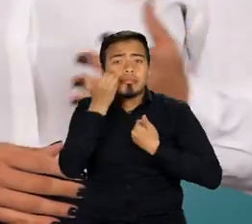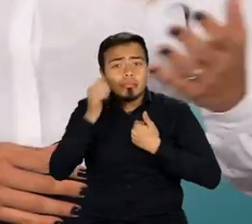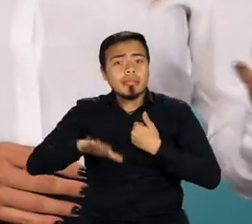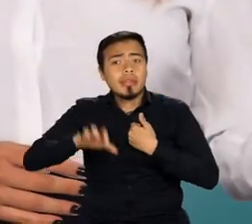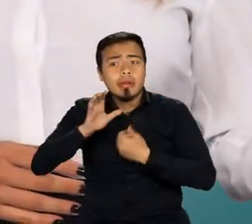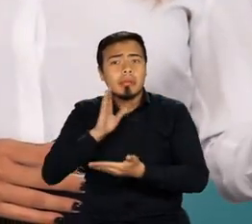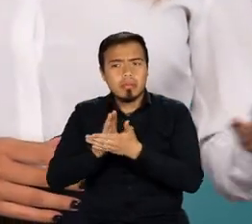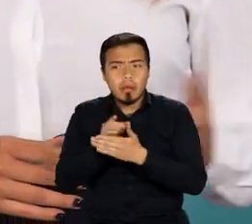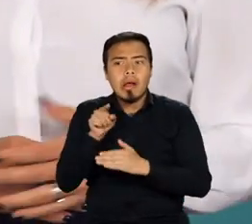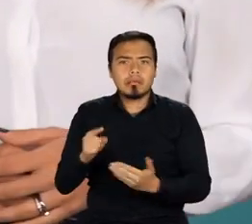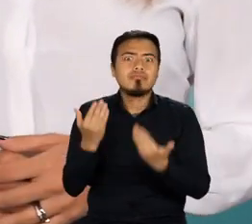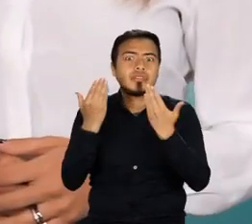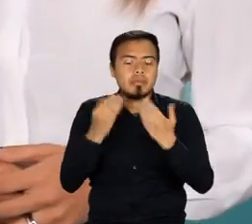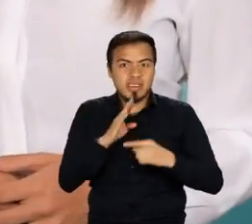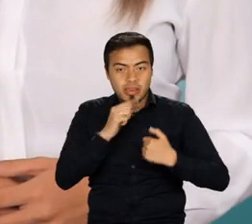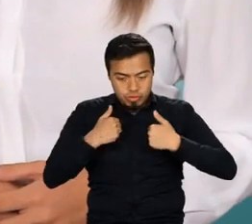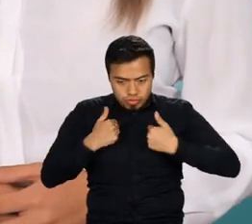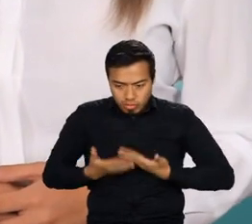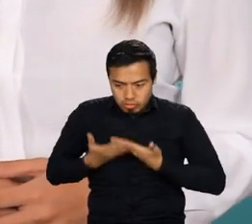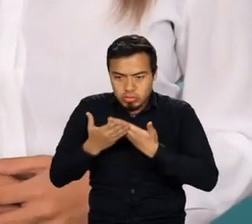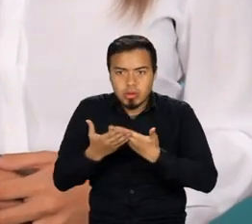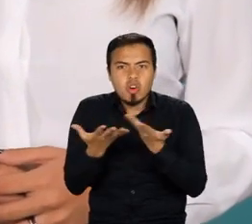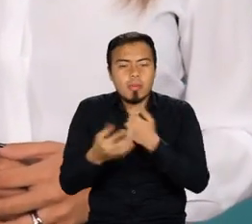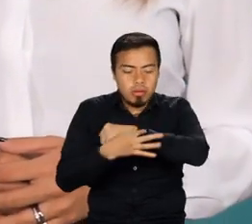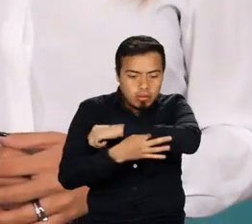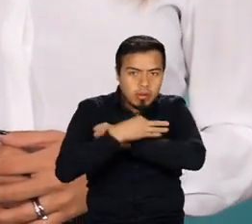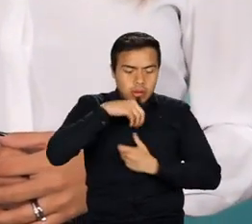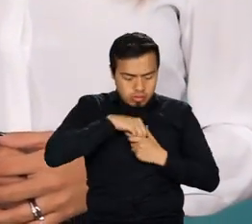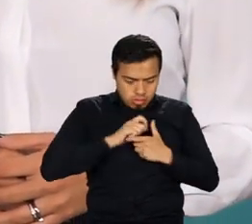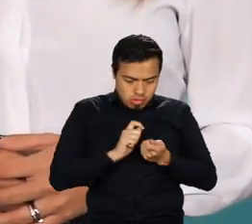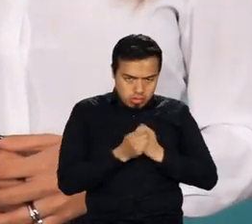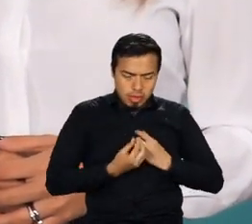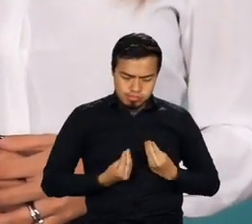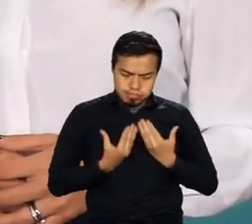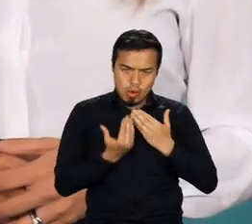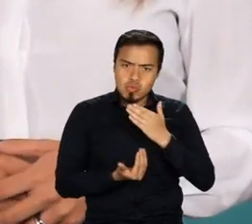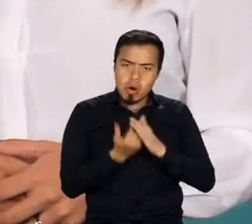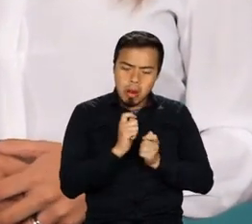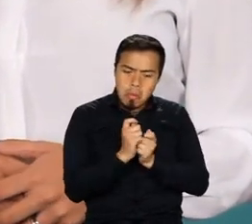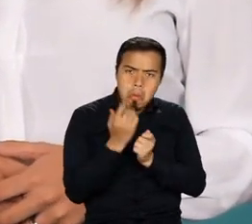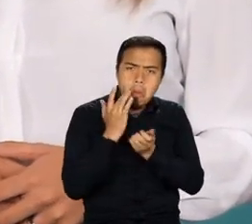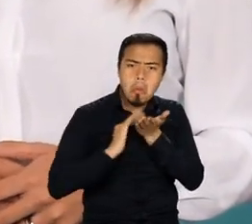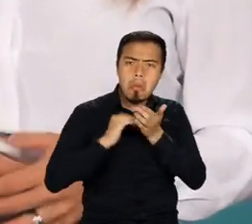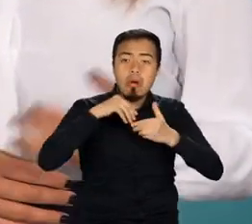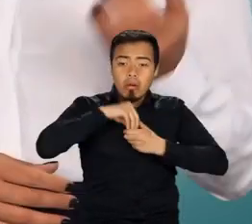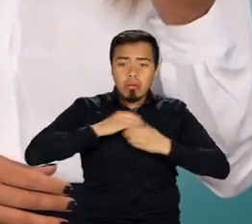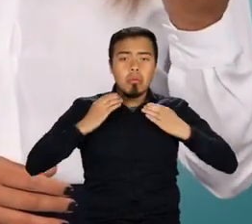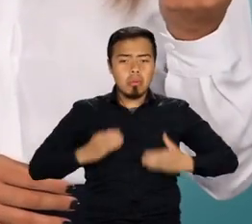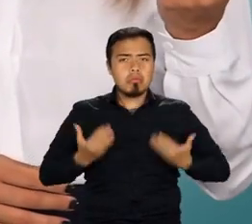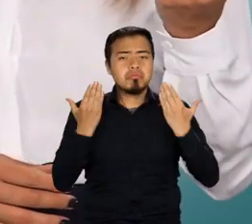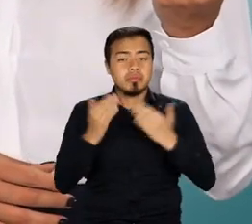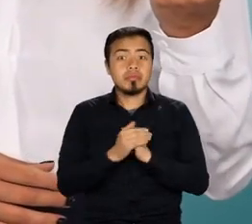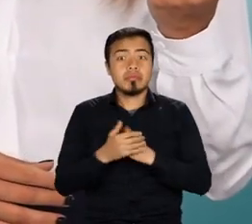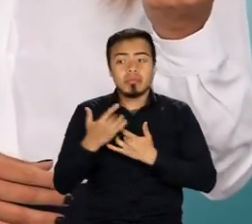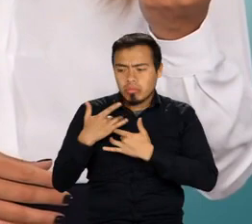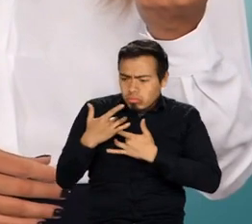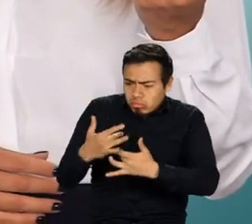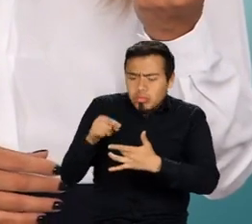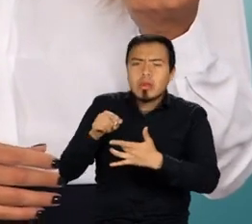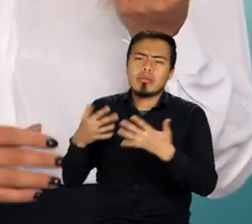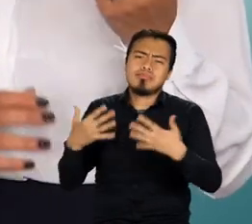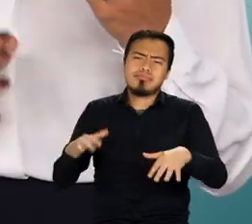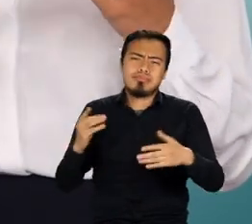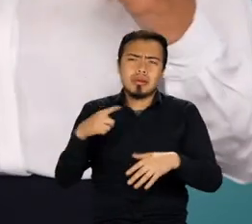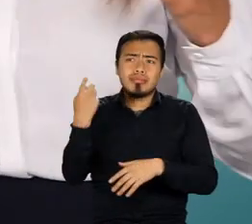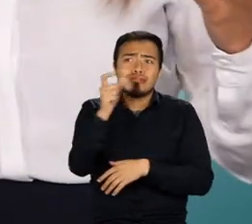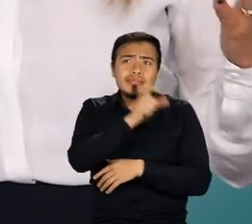tiene beneficios para el donante, como renovar las células sanguíneas y mejorar la oxigenación en el cuerpo. Donar es una decisión con la cual